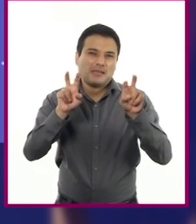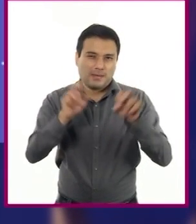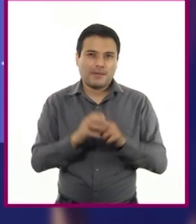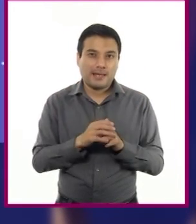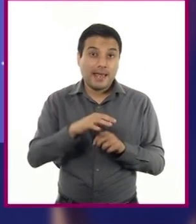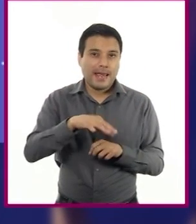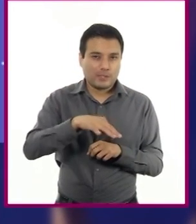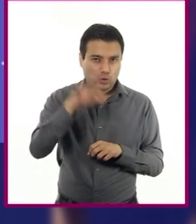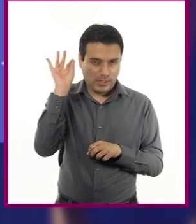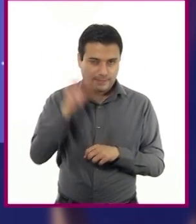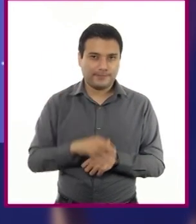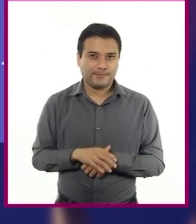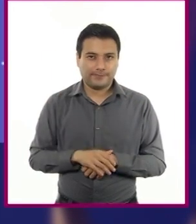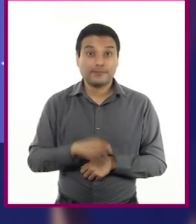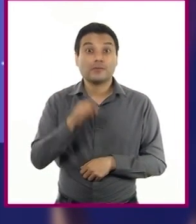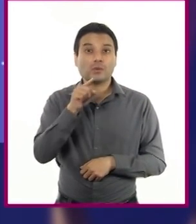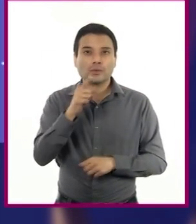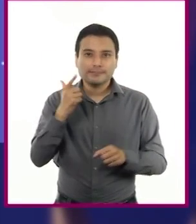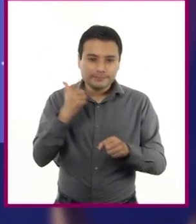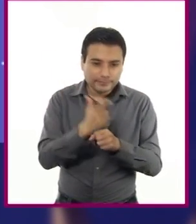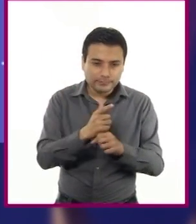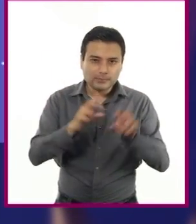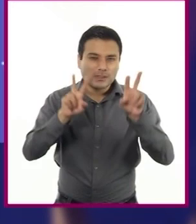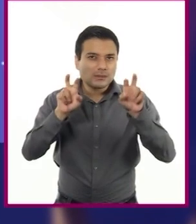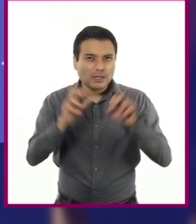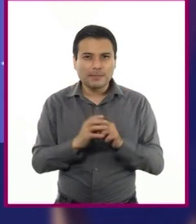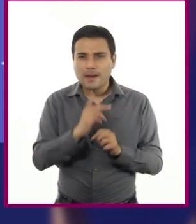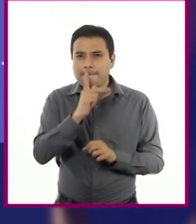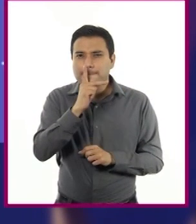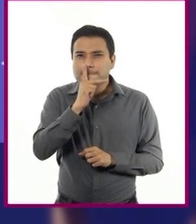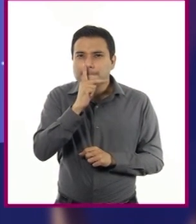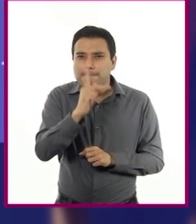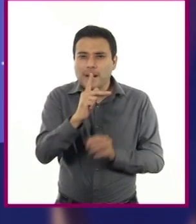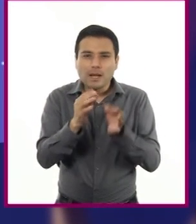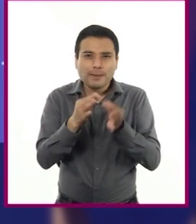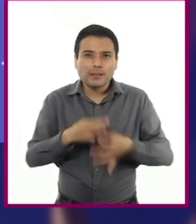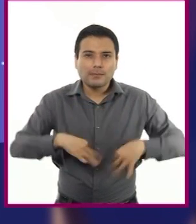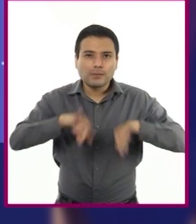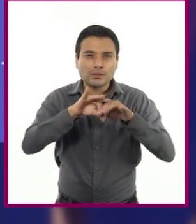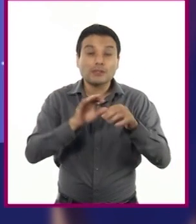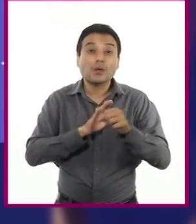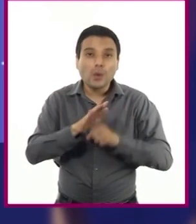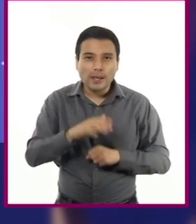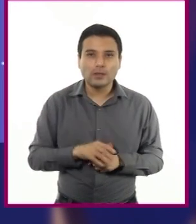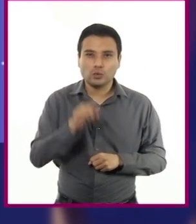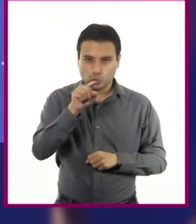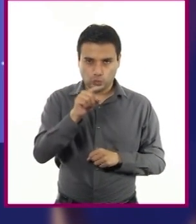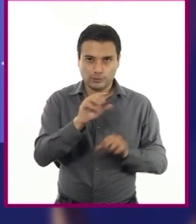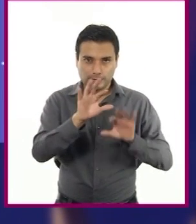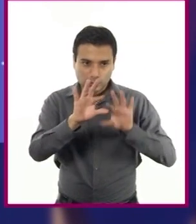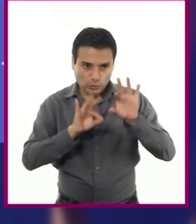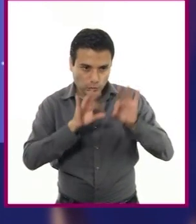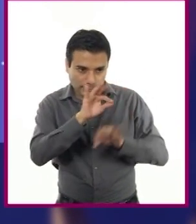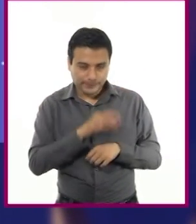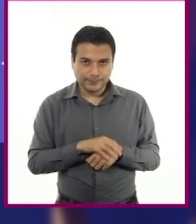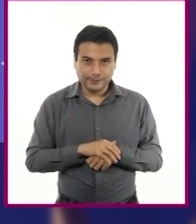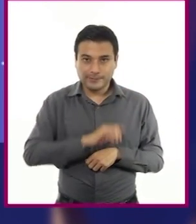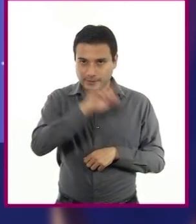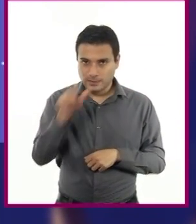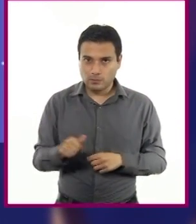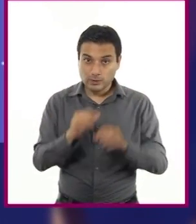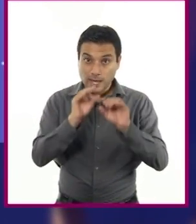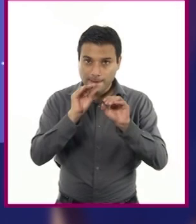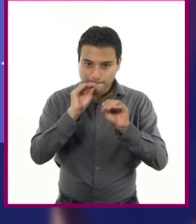Identifiquen el tema, los conceptos y agrúpenlos de acuerdo con su relación al tema. Realicen un